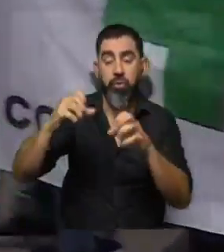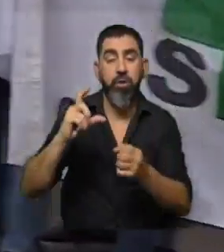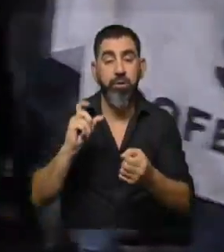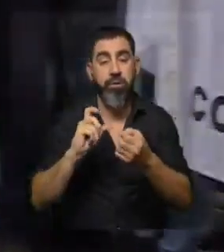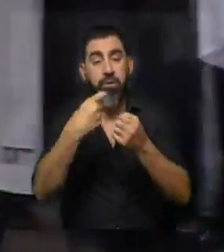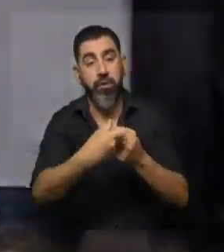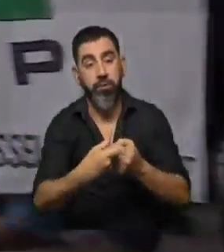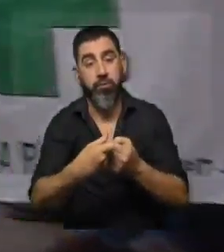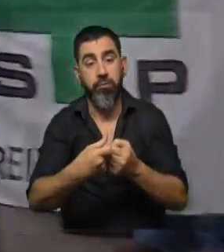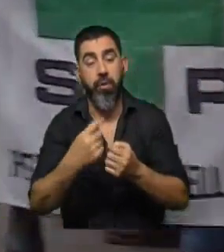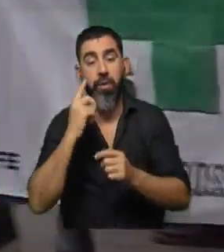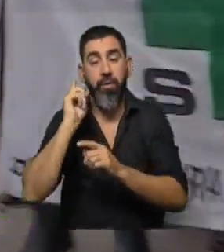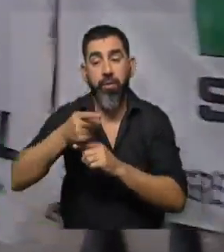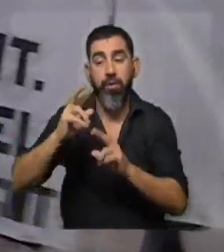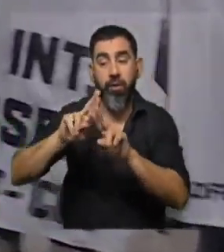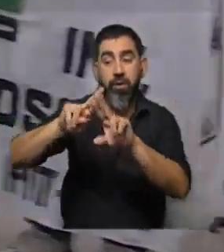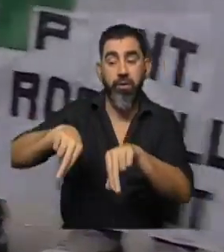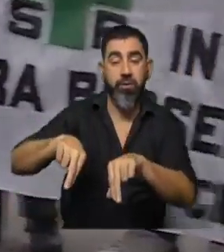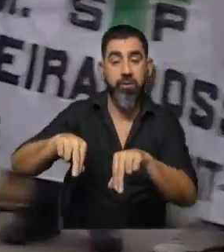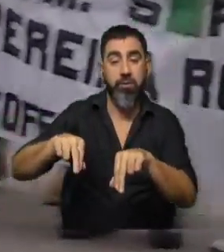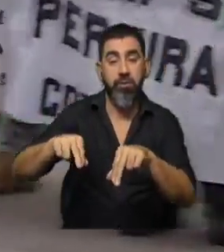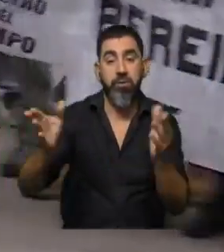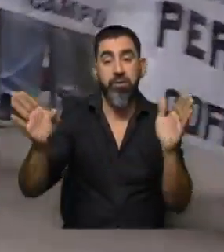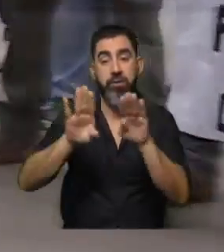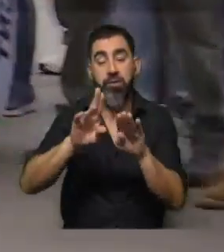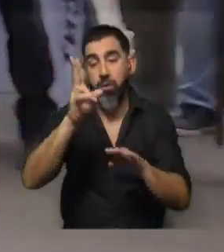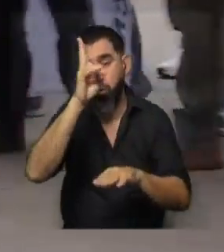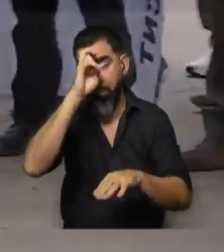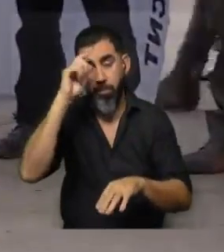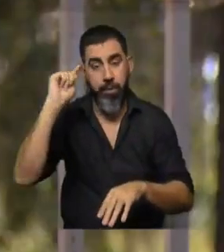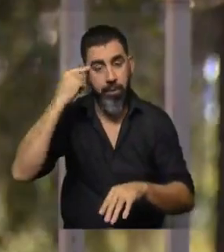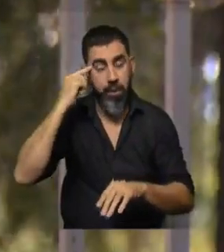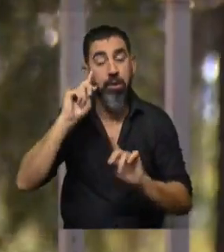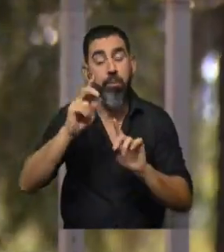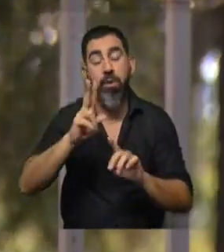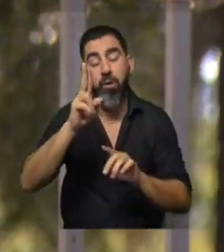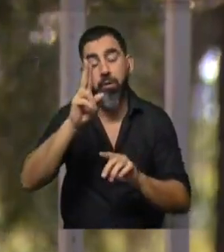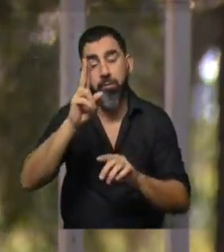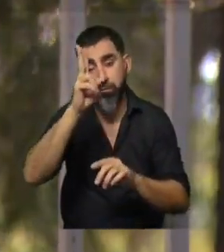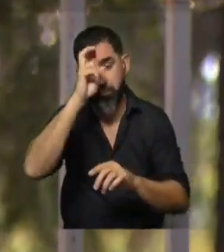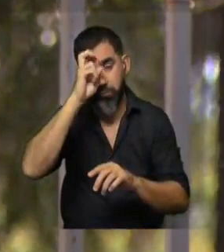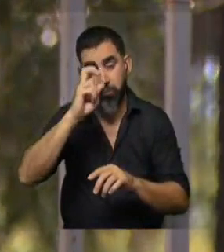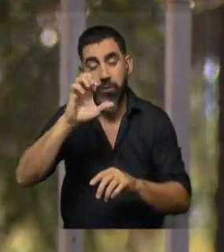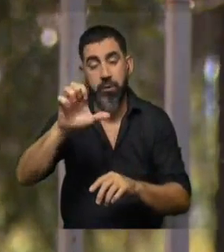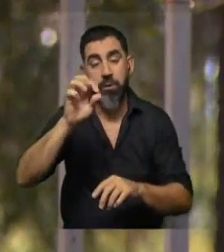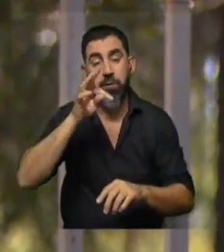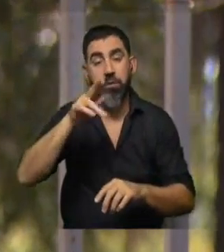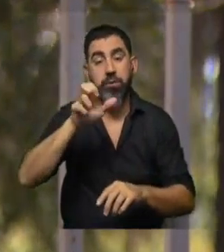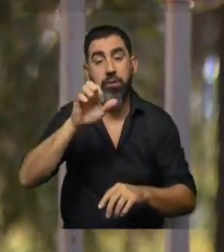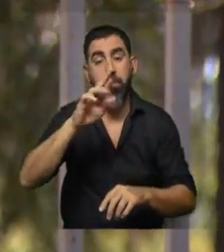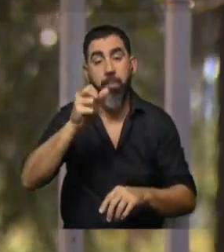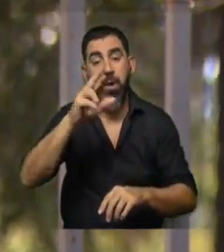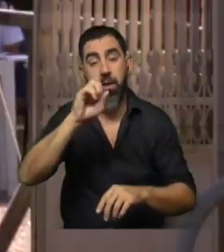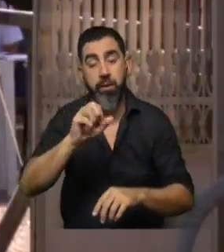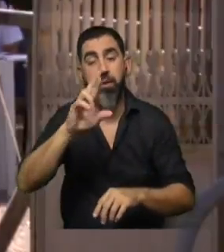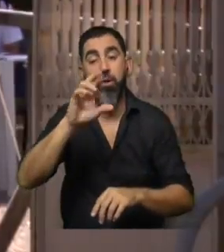sindicato que había resuelto rechazar el cierre del hospital bilar de voz y de las colonias elche pare y santín Carlos Rossi por este motivo